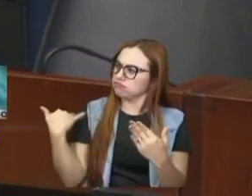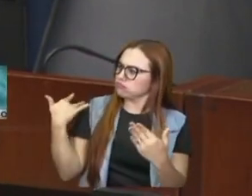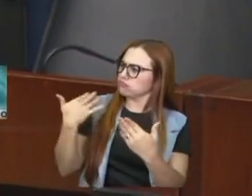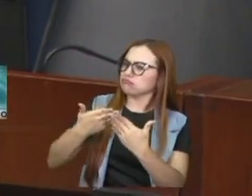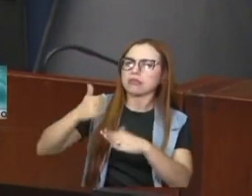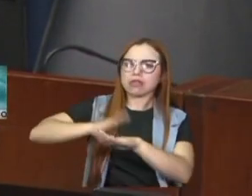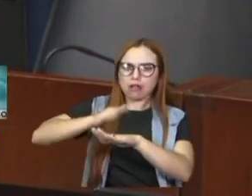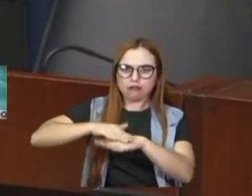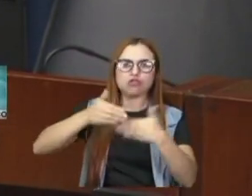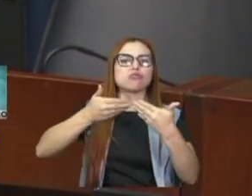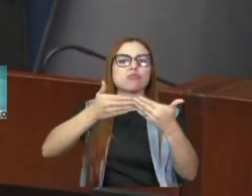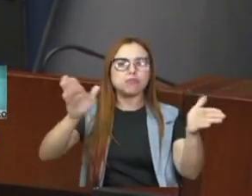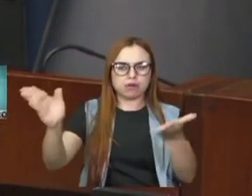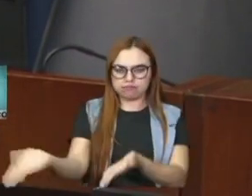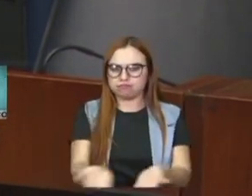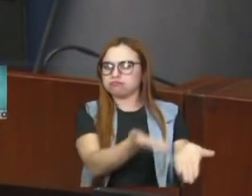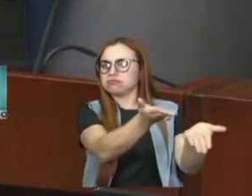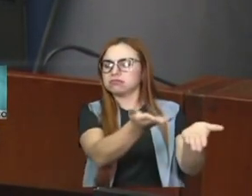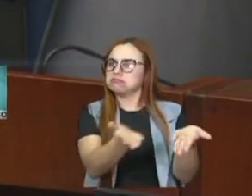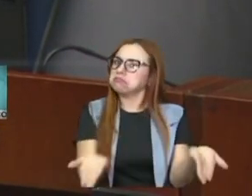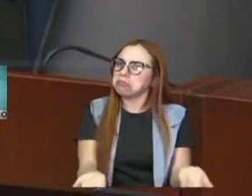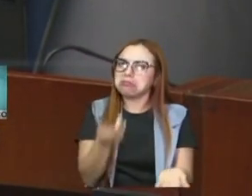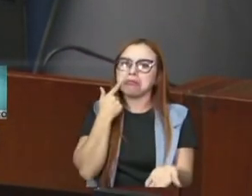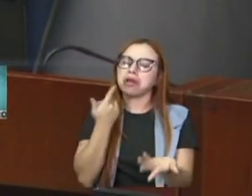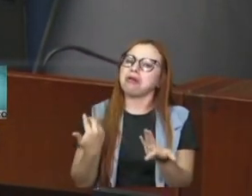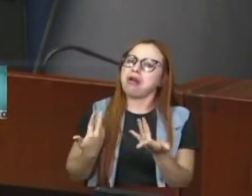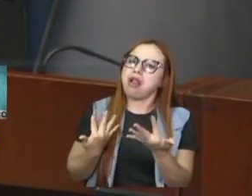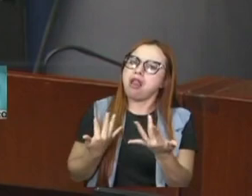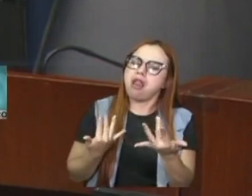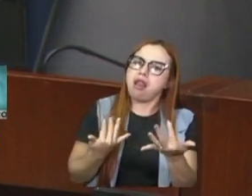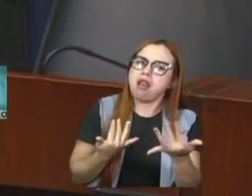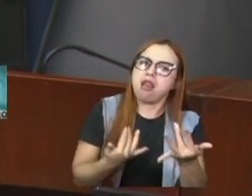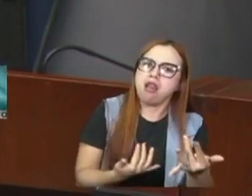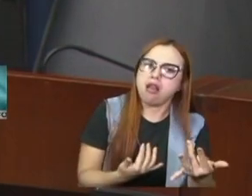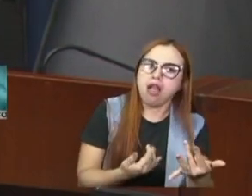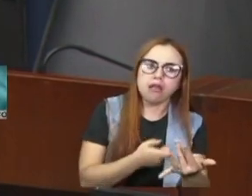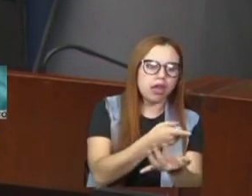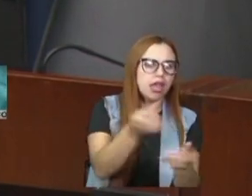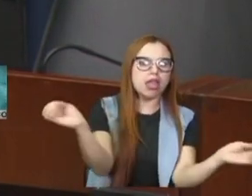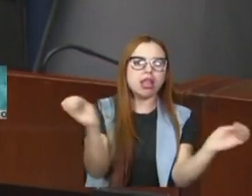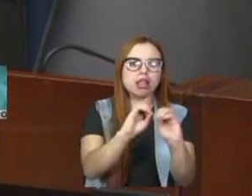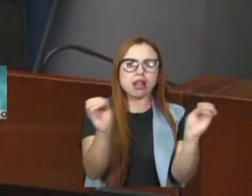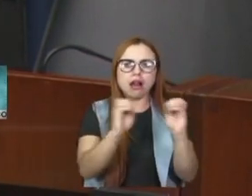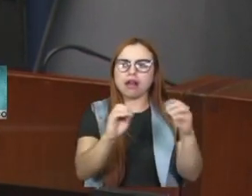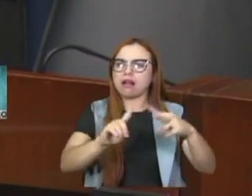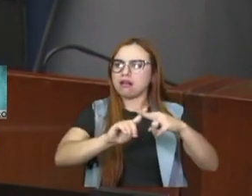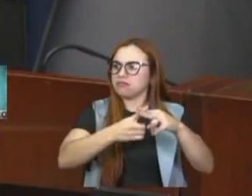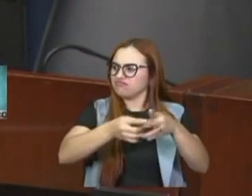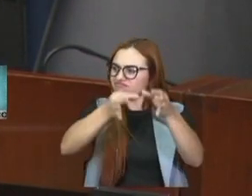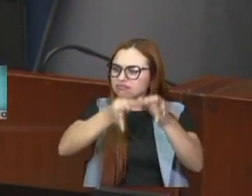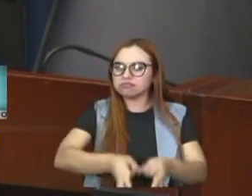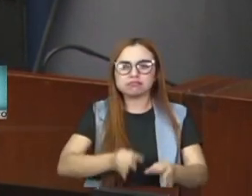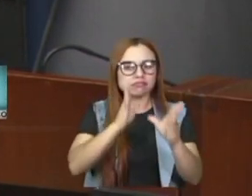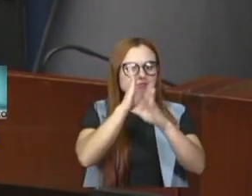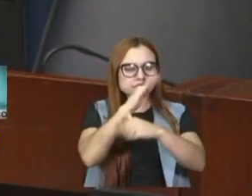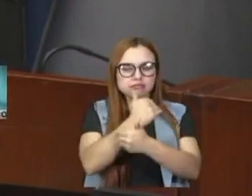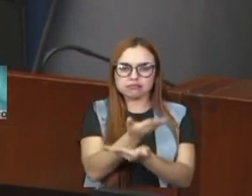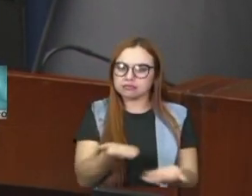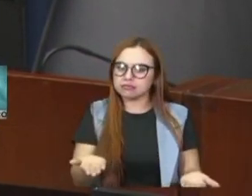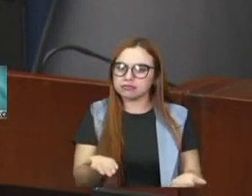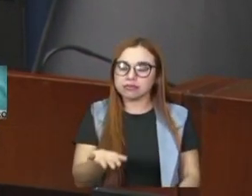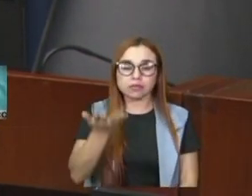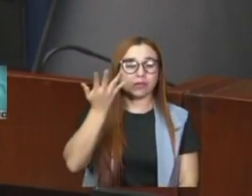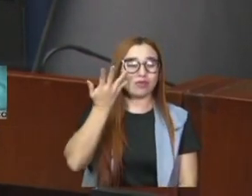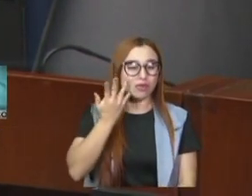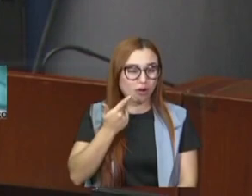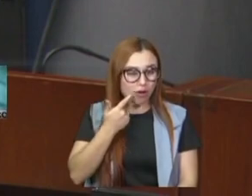nacional e internacional que visita lo que es el área de la costa arriba Todos los días hay un tranque interminable en